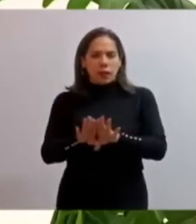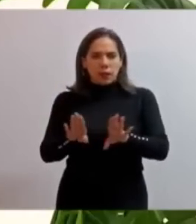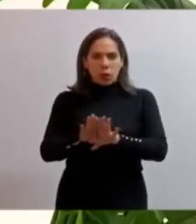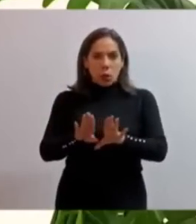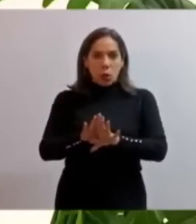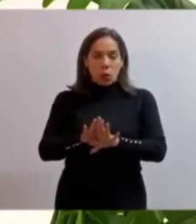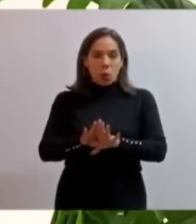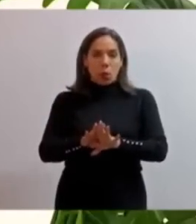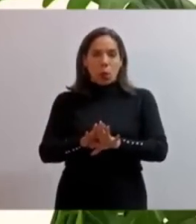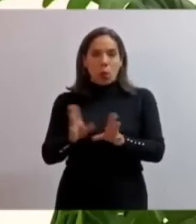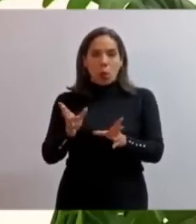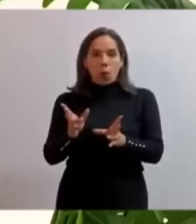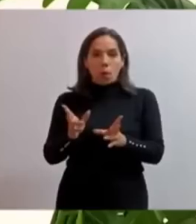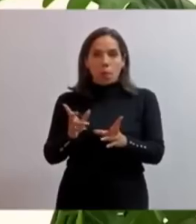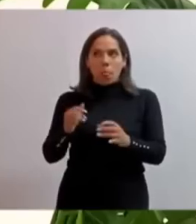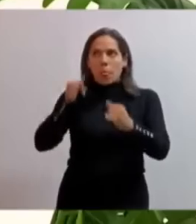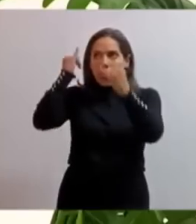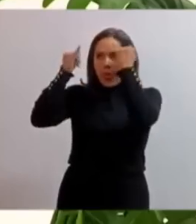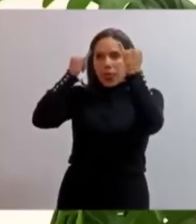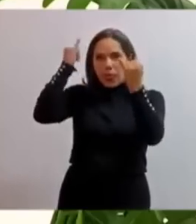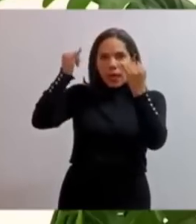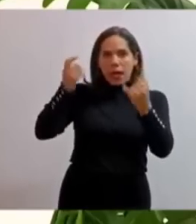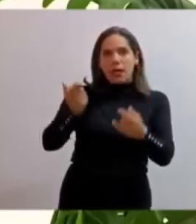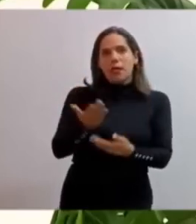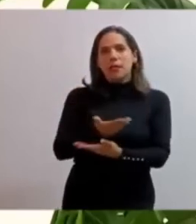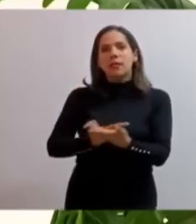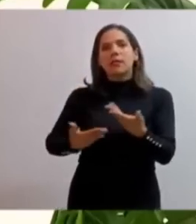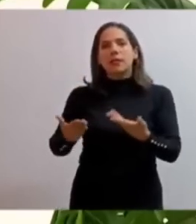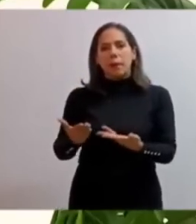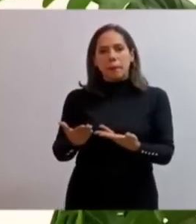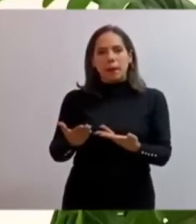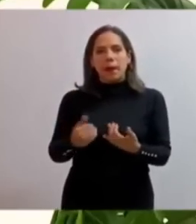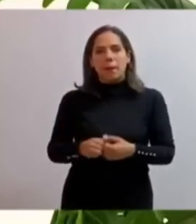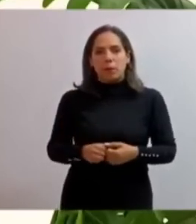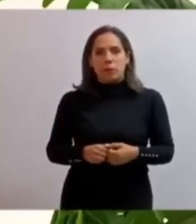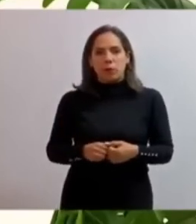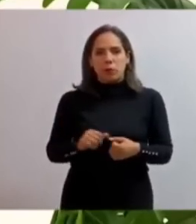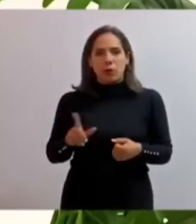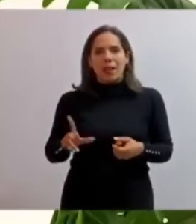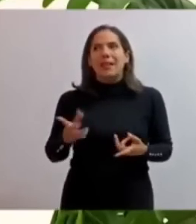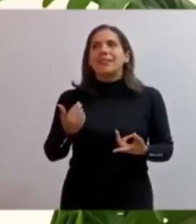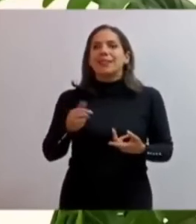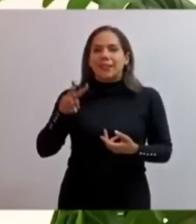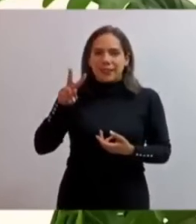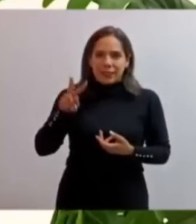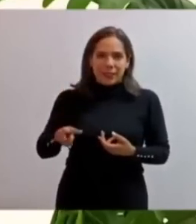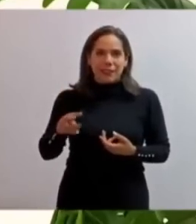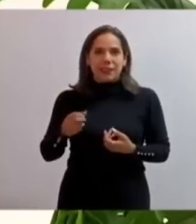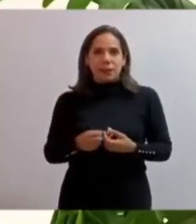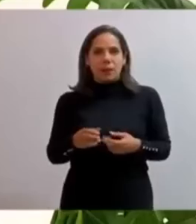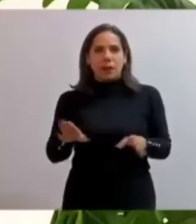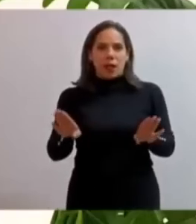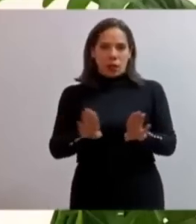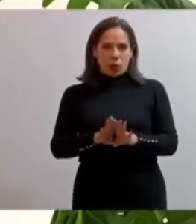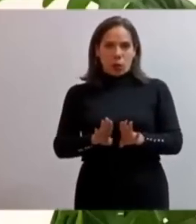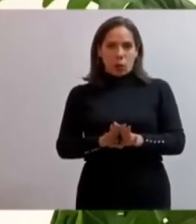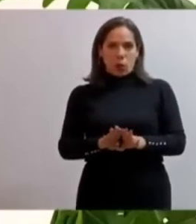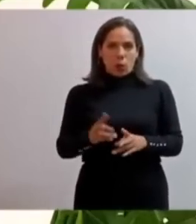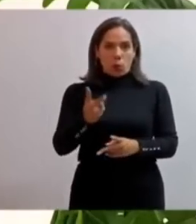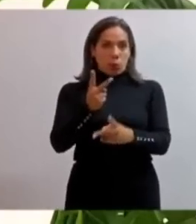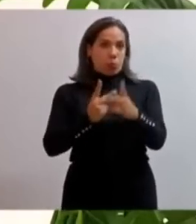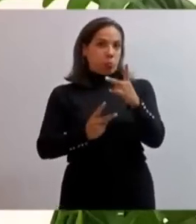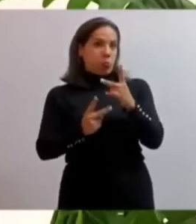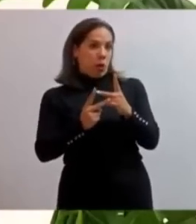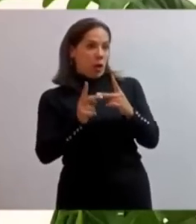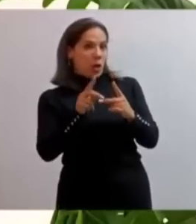un conjunto de intercambios informales muy relevantes también, que he dicho cuando nos encontramos al llegar, cuando